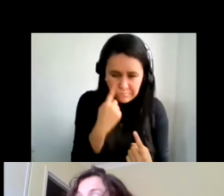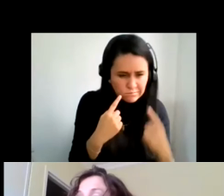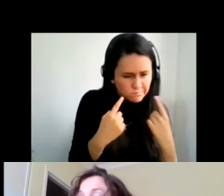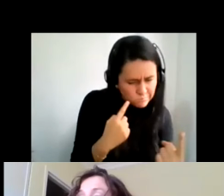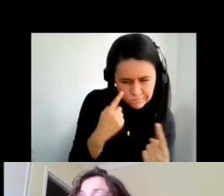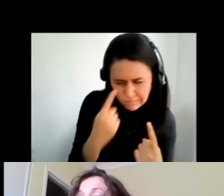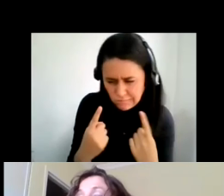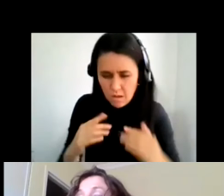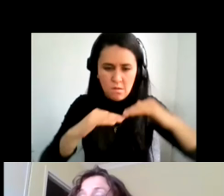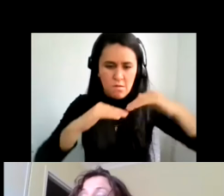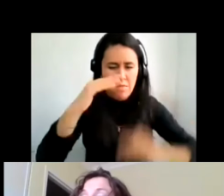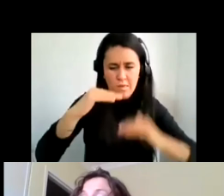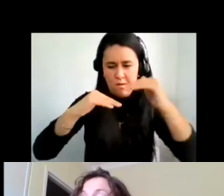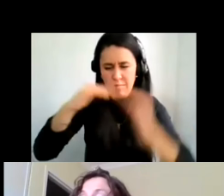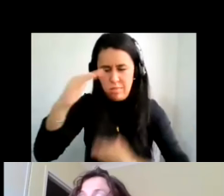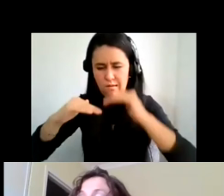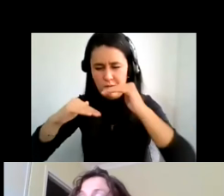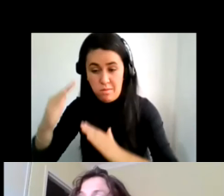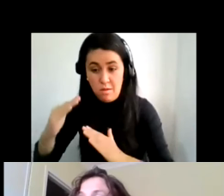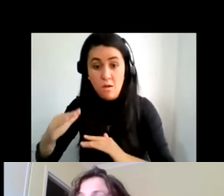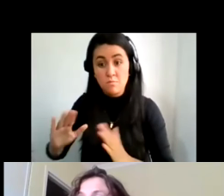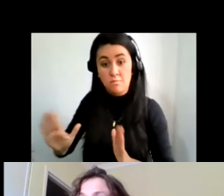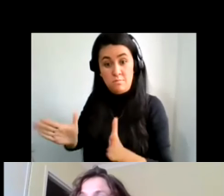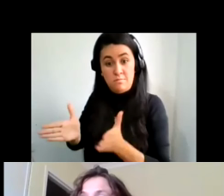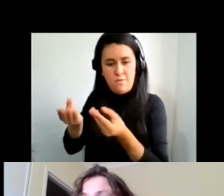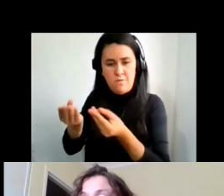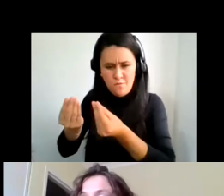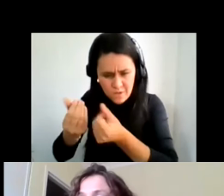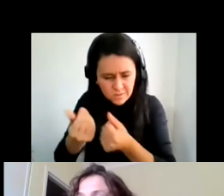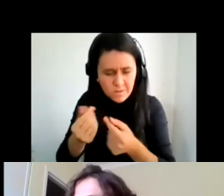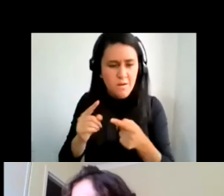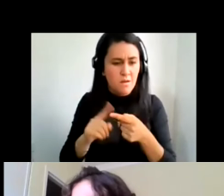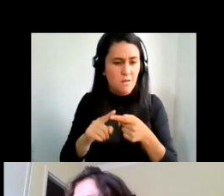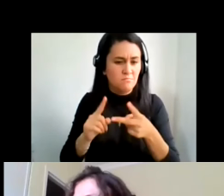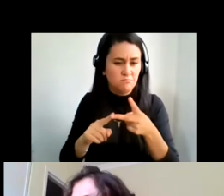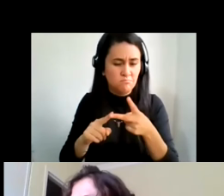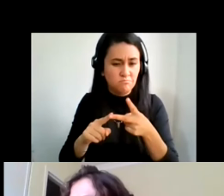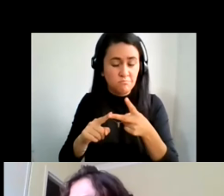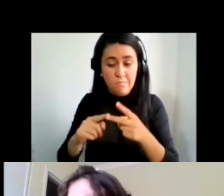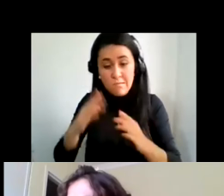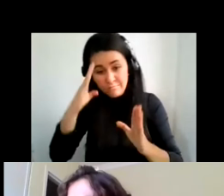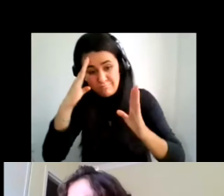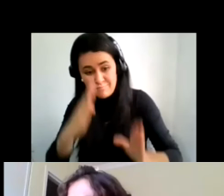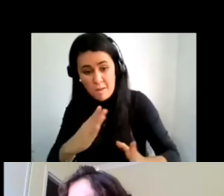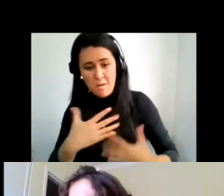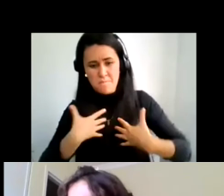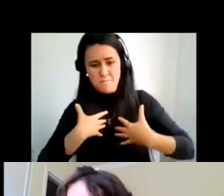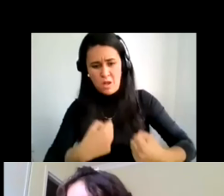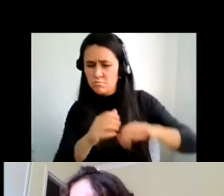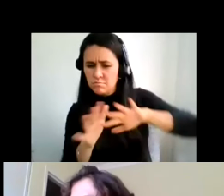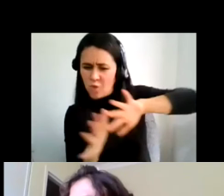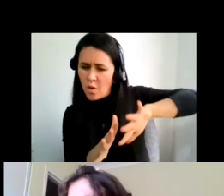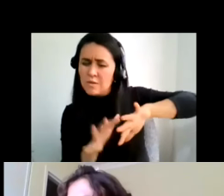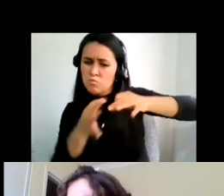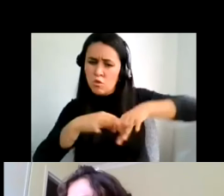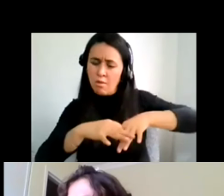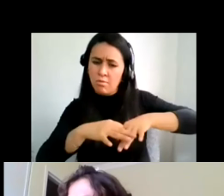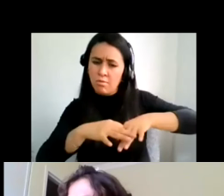mejora la care. protección And financiera, fundamentally, mejora it's la about ensuring respuesta equitable frente a health care. necesidades no médicas y asegura el derecho a la salud para